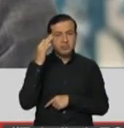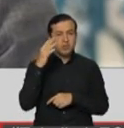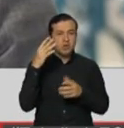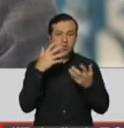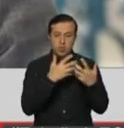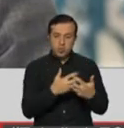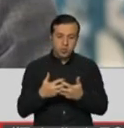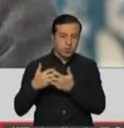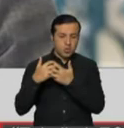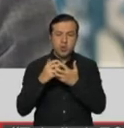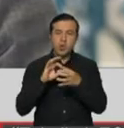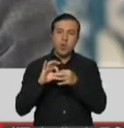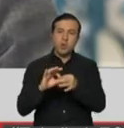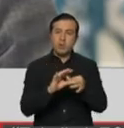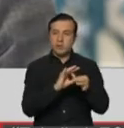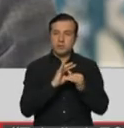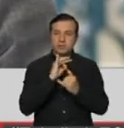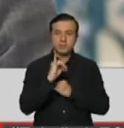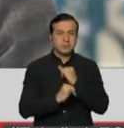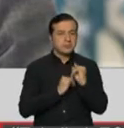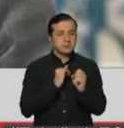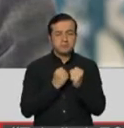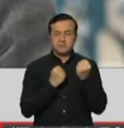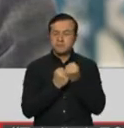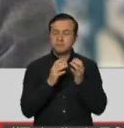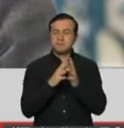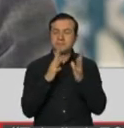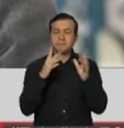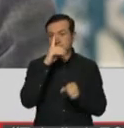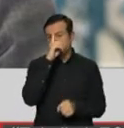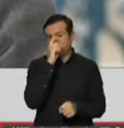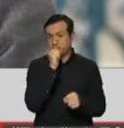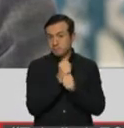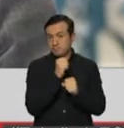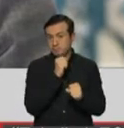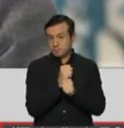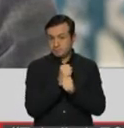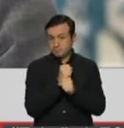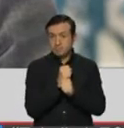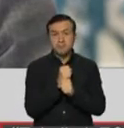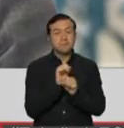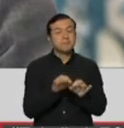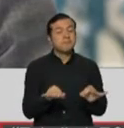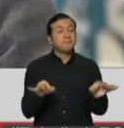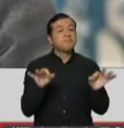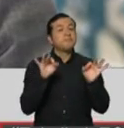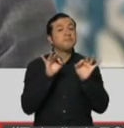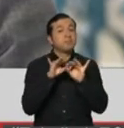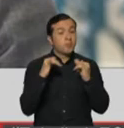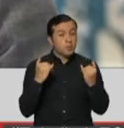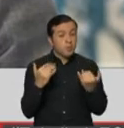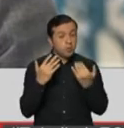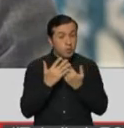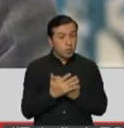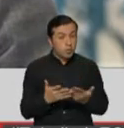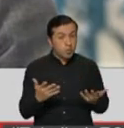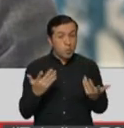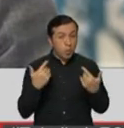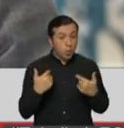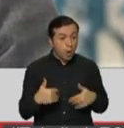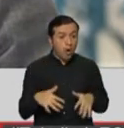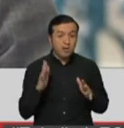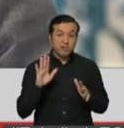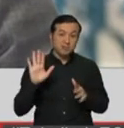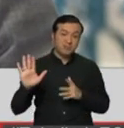multilateralismo, en la cooperación internacional, en el trabajo de las naciones, dejando de lado en estas circunstancias cualquier tipo